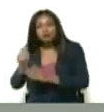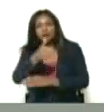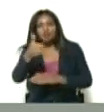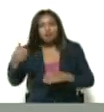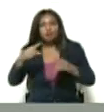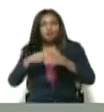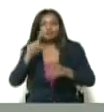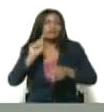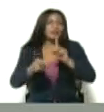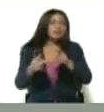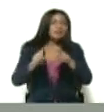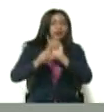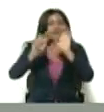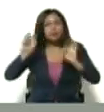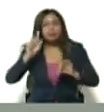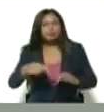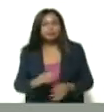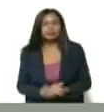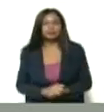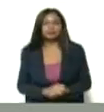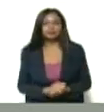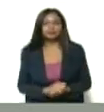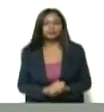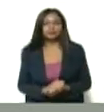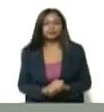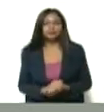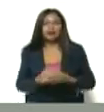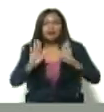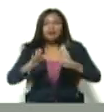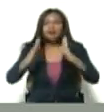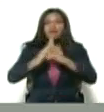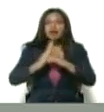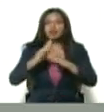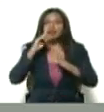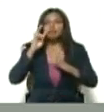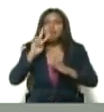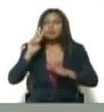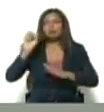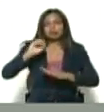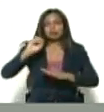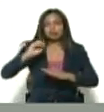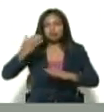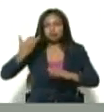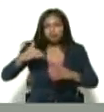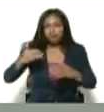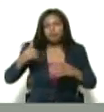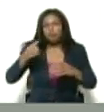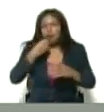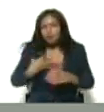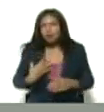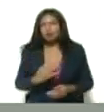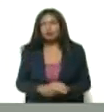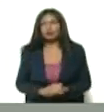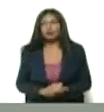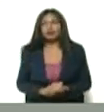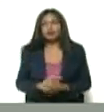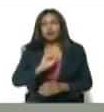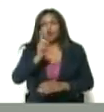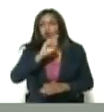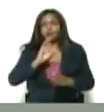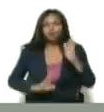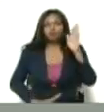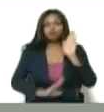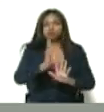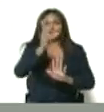va a depender que la cuarentena siga siendo eficiente y evitar que se nos vayan a disparar el número de casos, presidente.